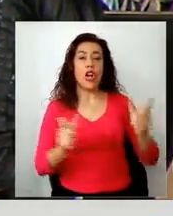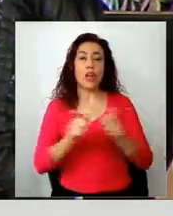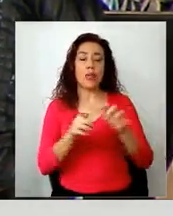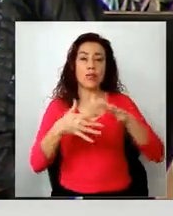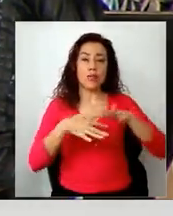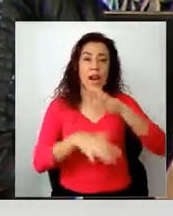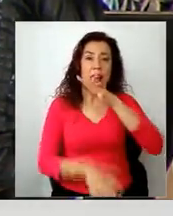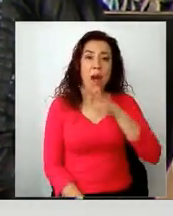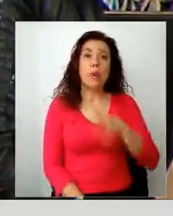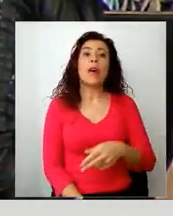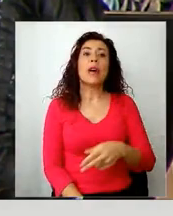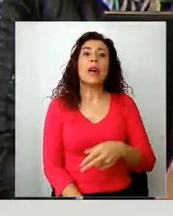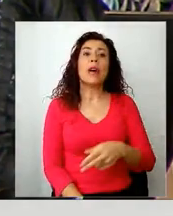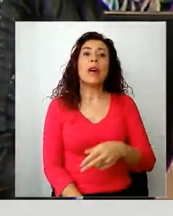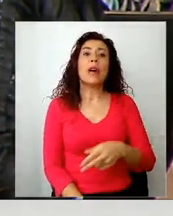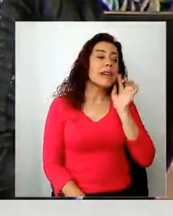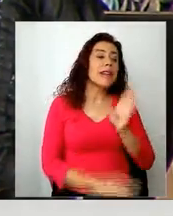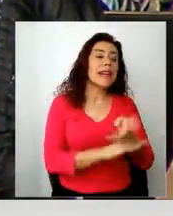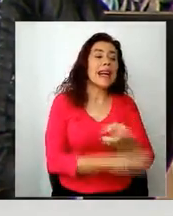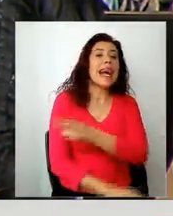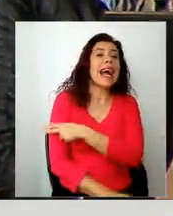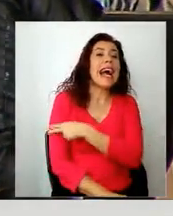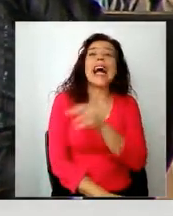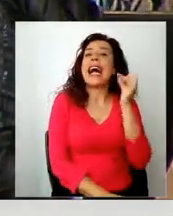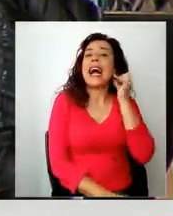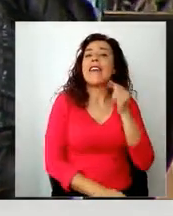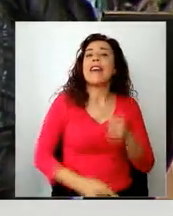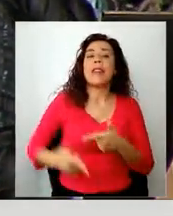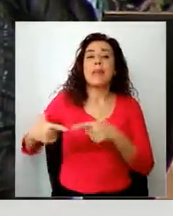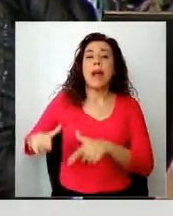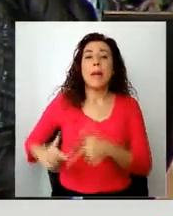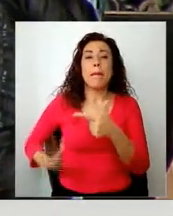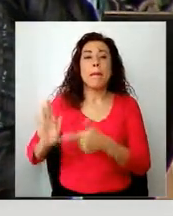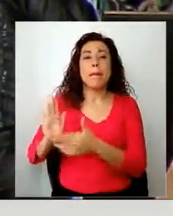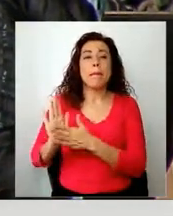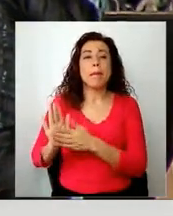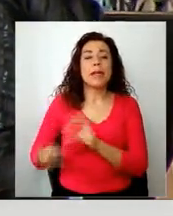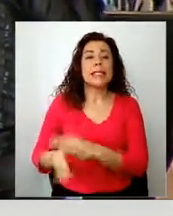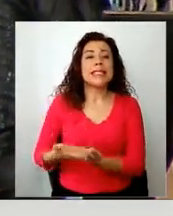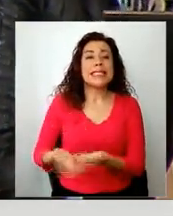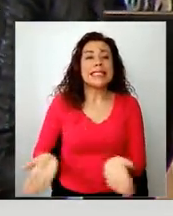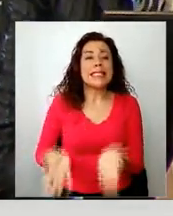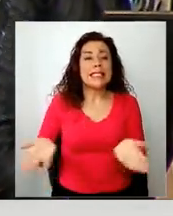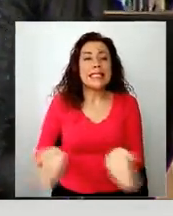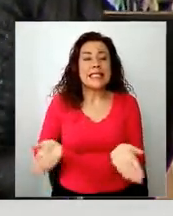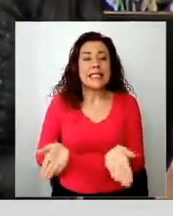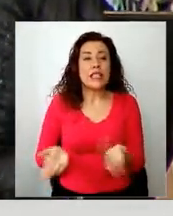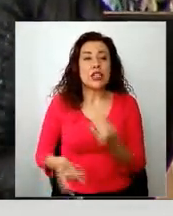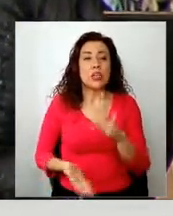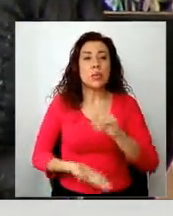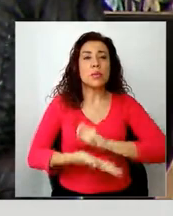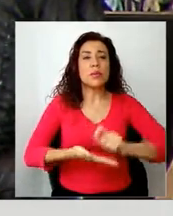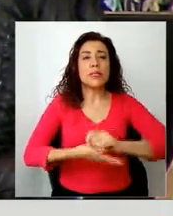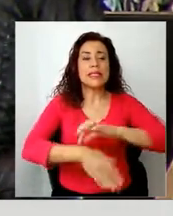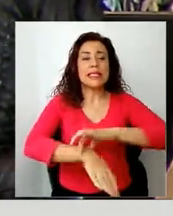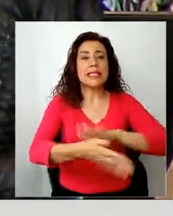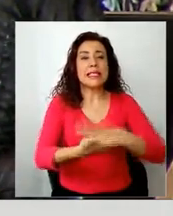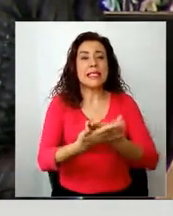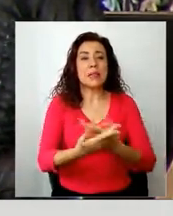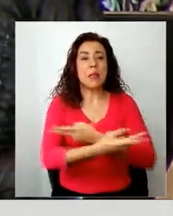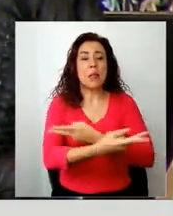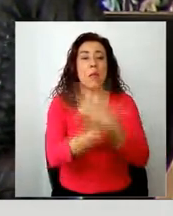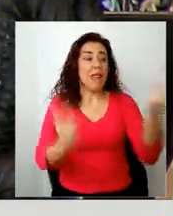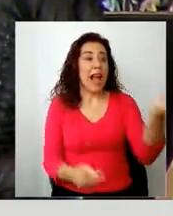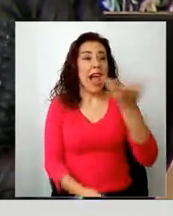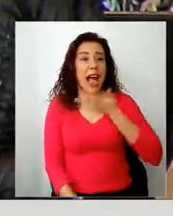presente a la jefa de división de políticas saludables y promoción de la subsecretaría de salud pública que nos dijo que